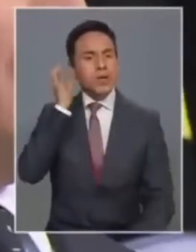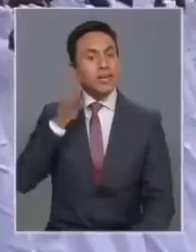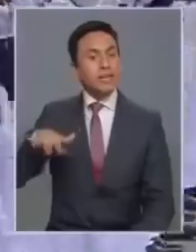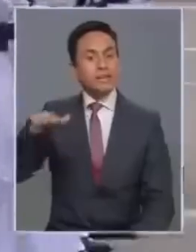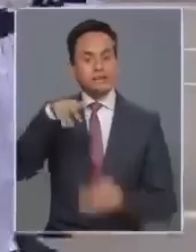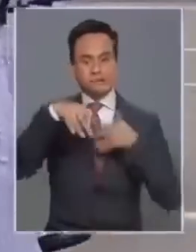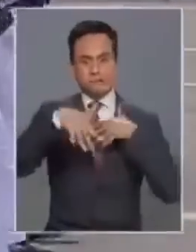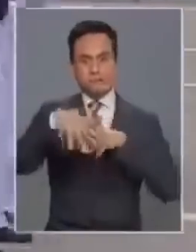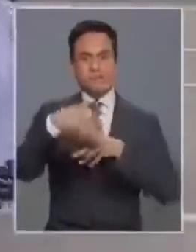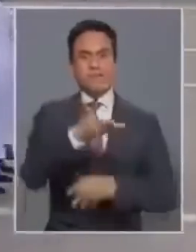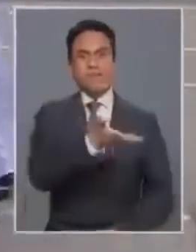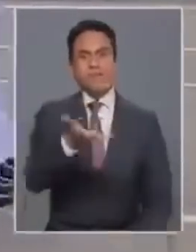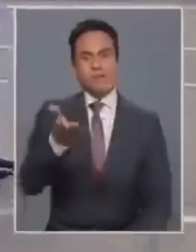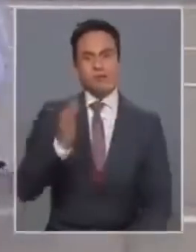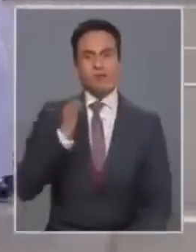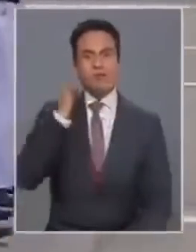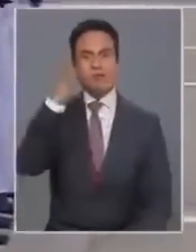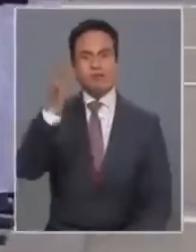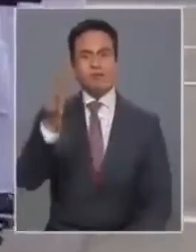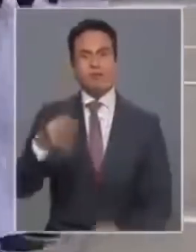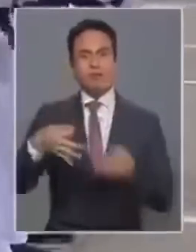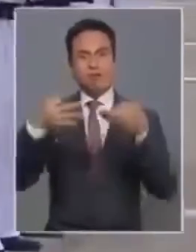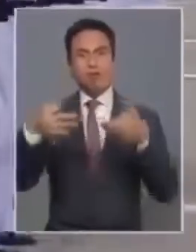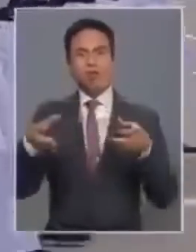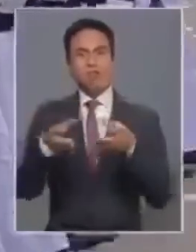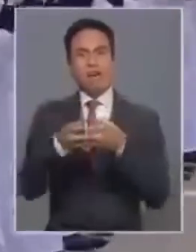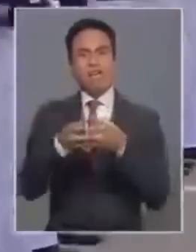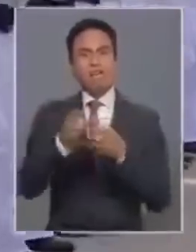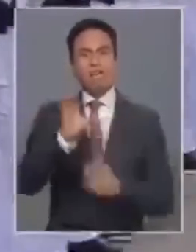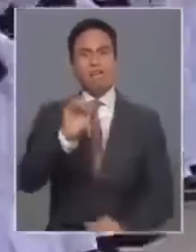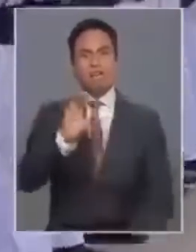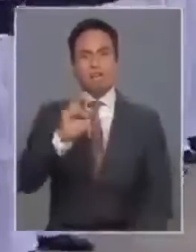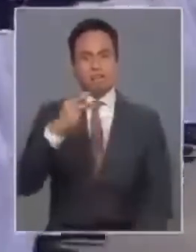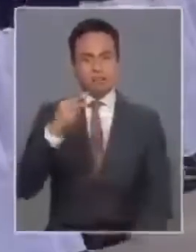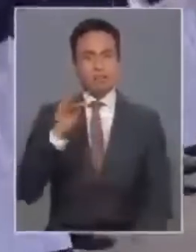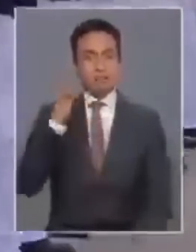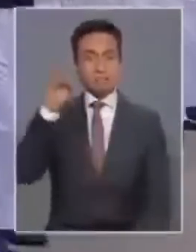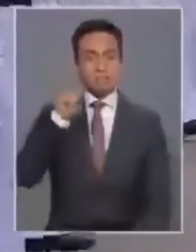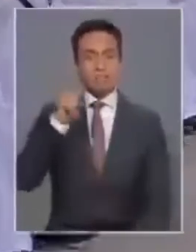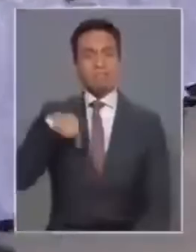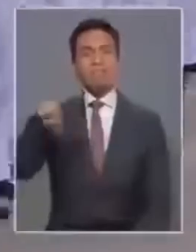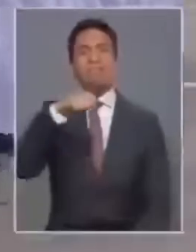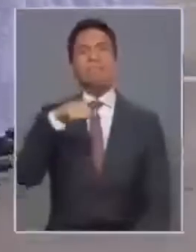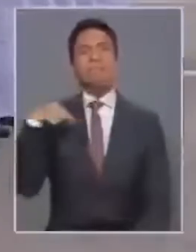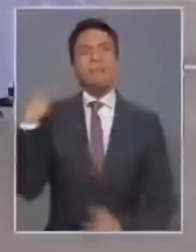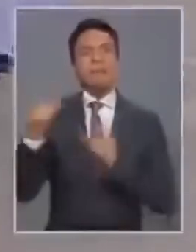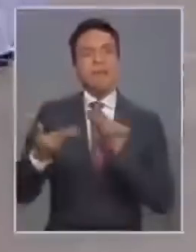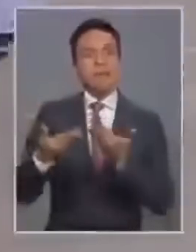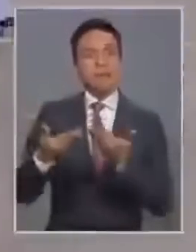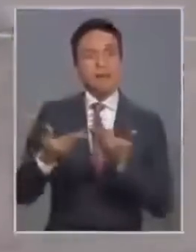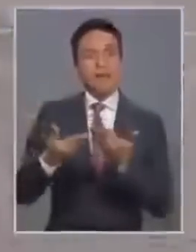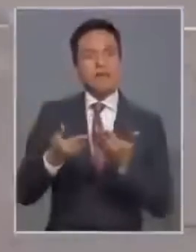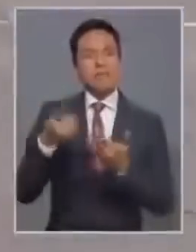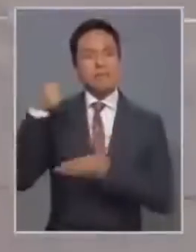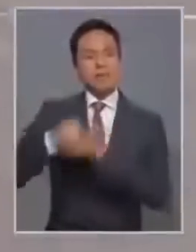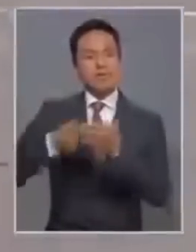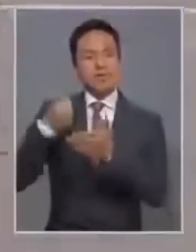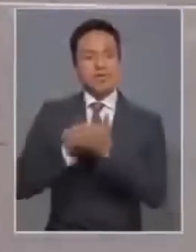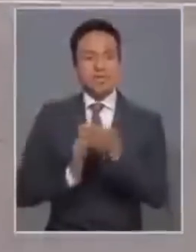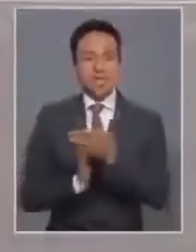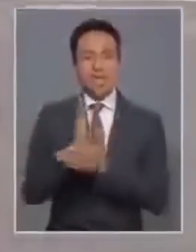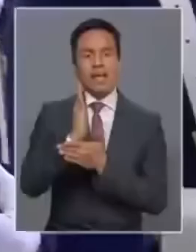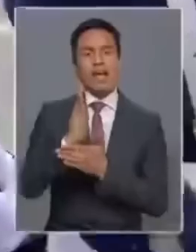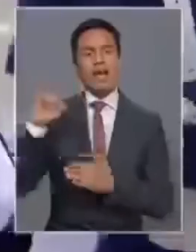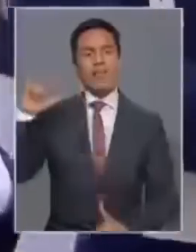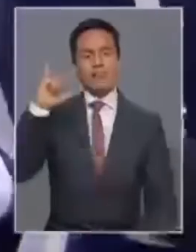ante ustedes son los futuros oficiales de la Fuerza Aérea de Chile, quienes como dignos herederos de los precursores de la aviación